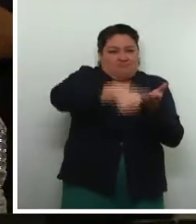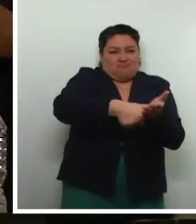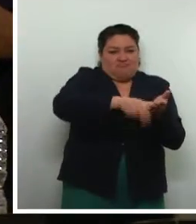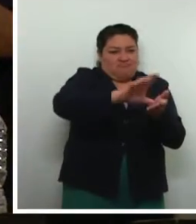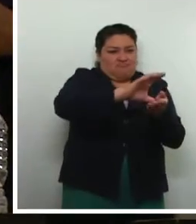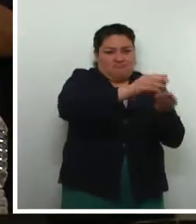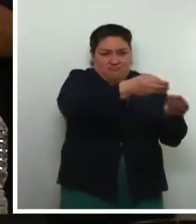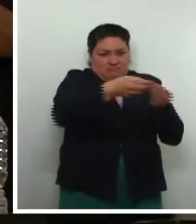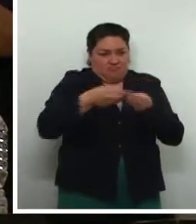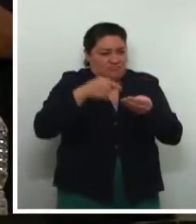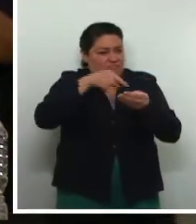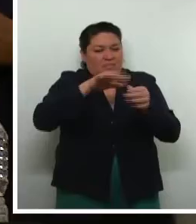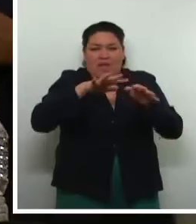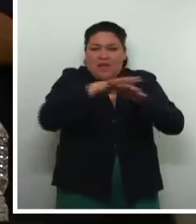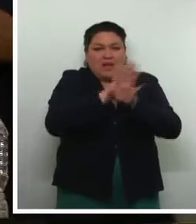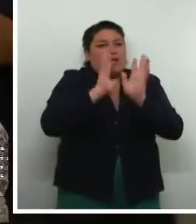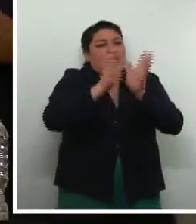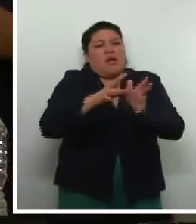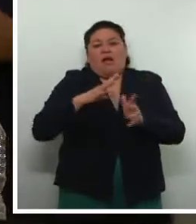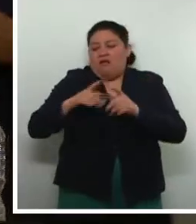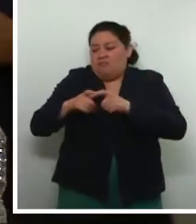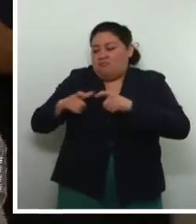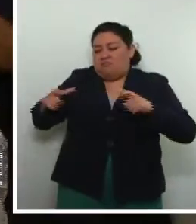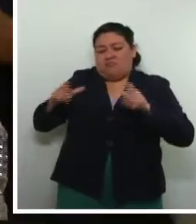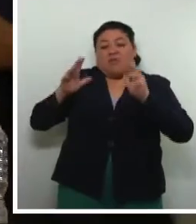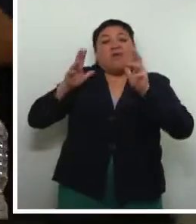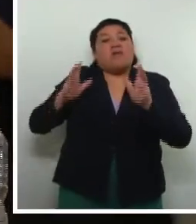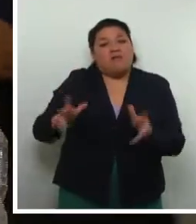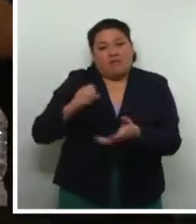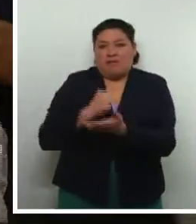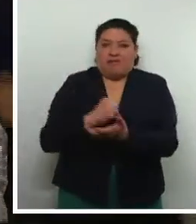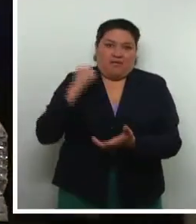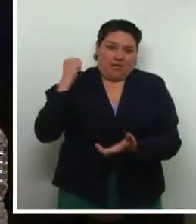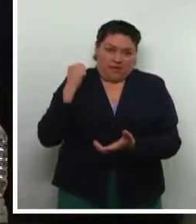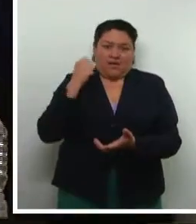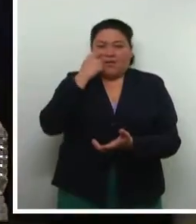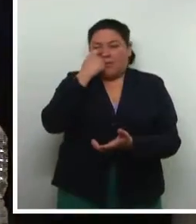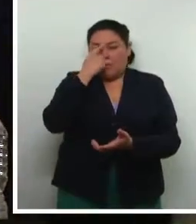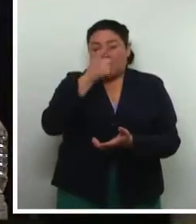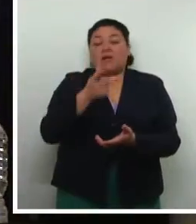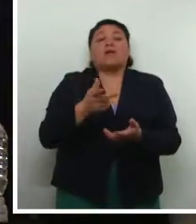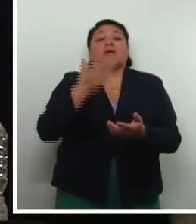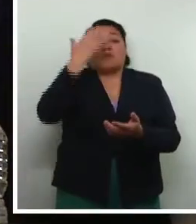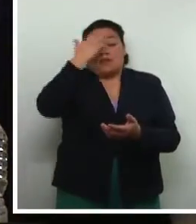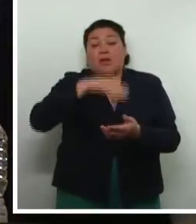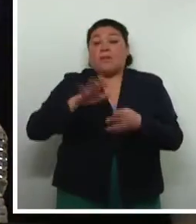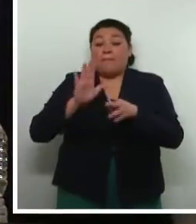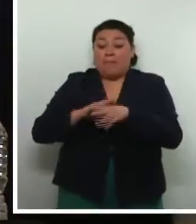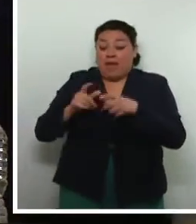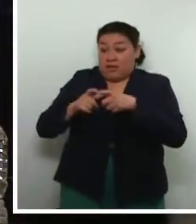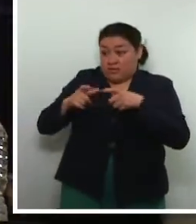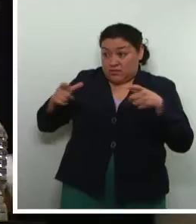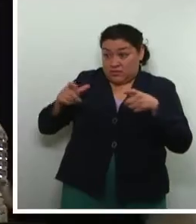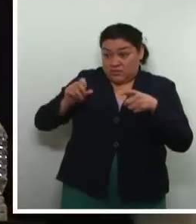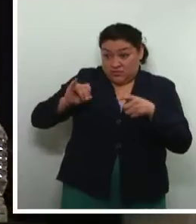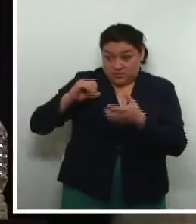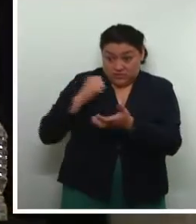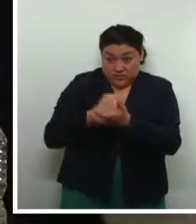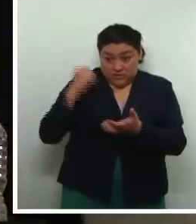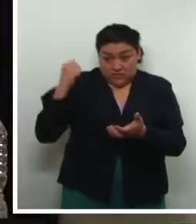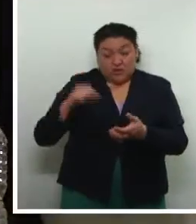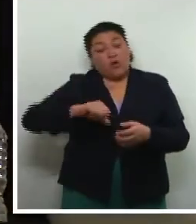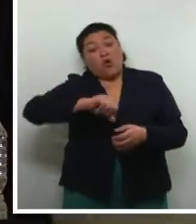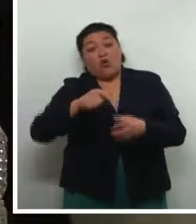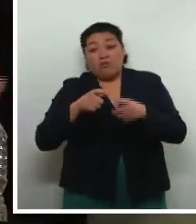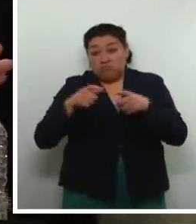necesariamente, ya tienen mayoría calificada, entonces únicamente las que alcanzaron mayoría calificada, las otras